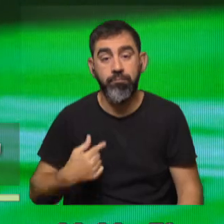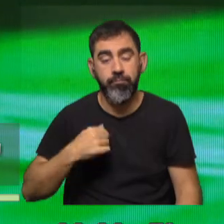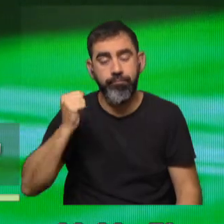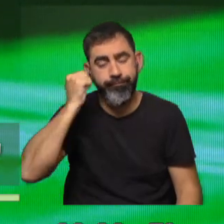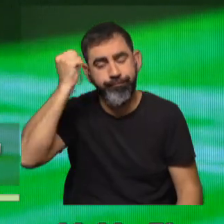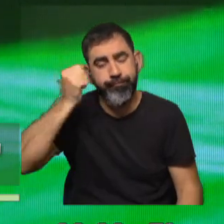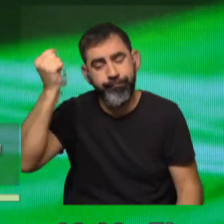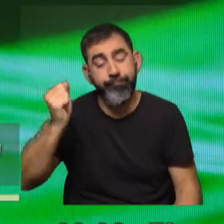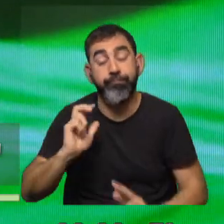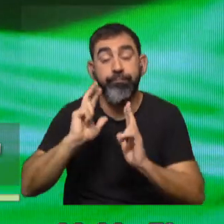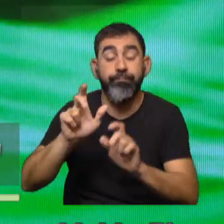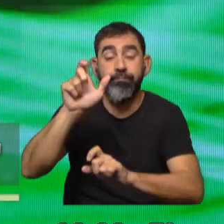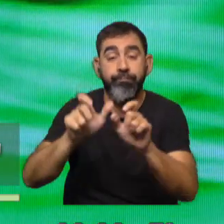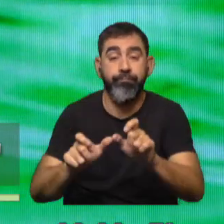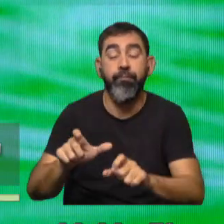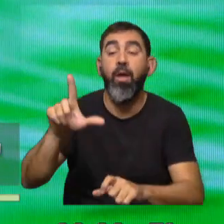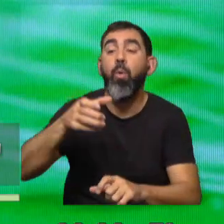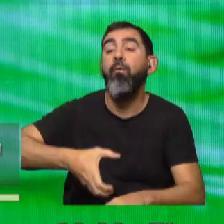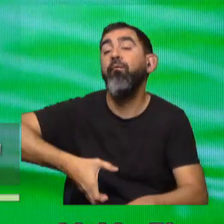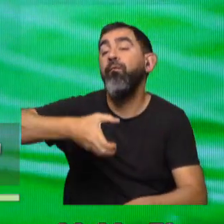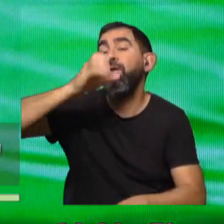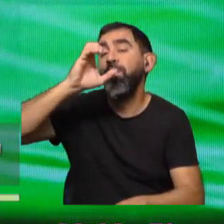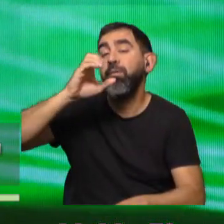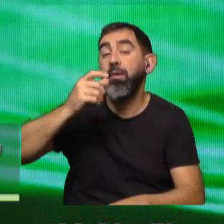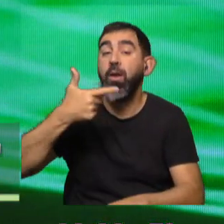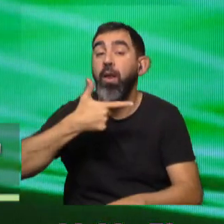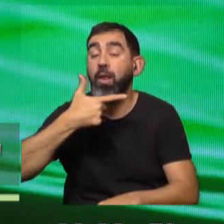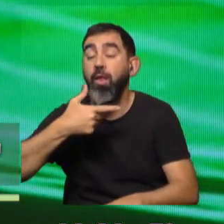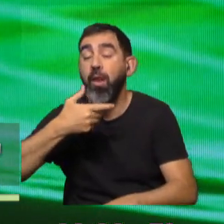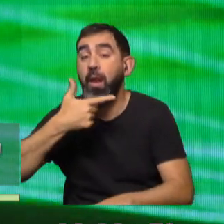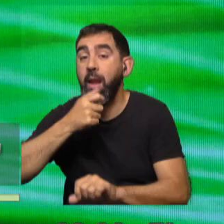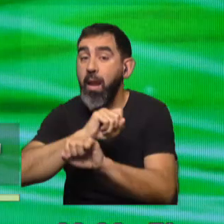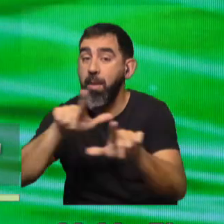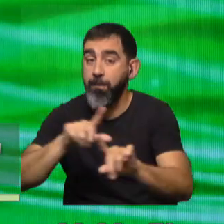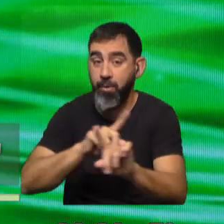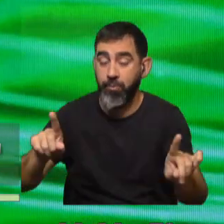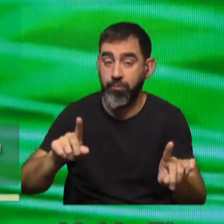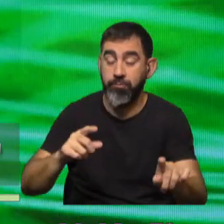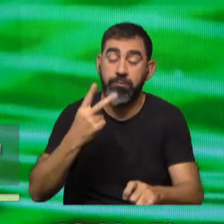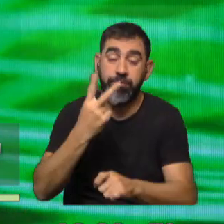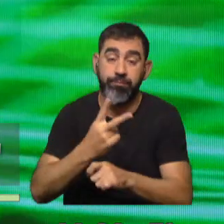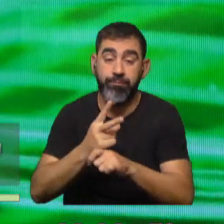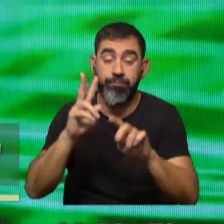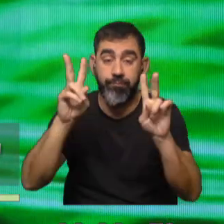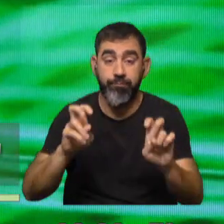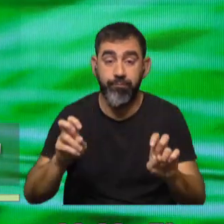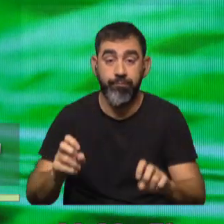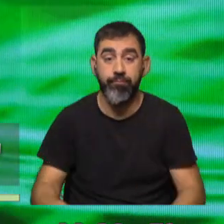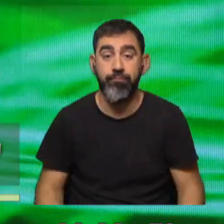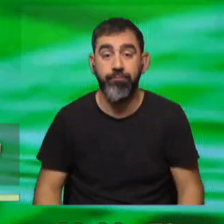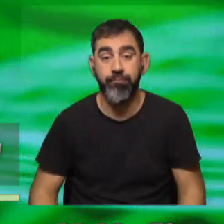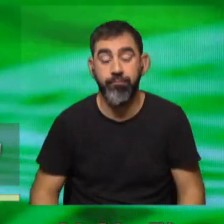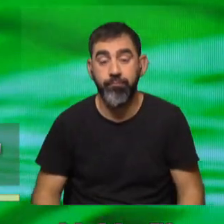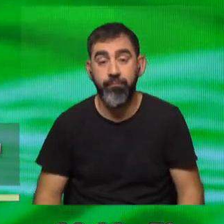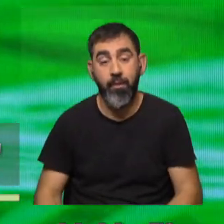para decirle a las personas mire el agua es bebible aunque no sea potable eso es la primera medida una segunda medida tenía que ver con